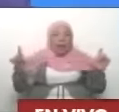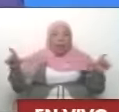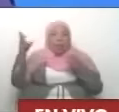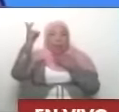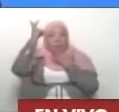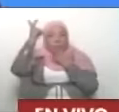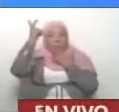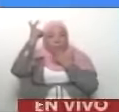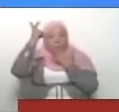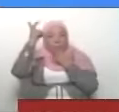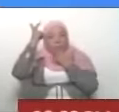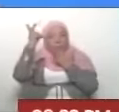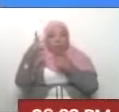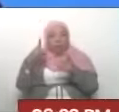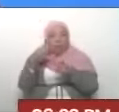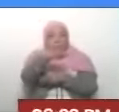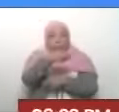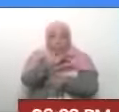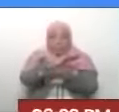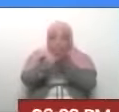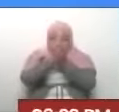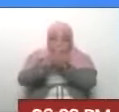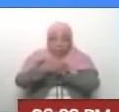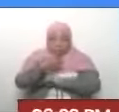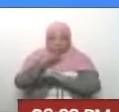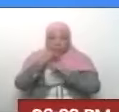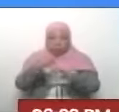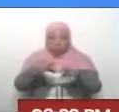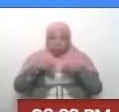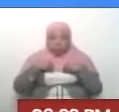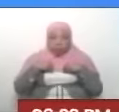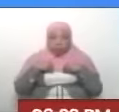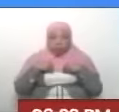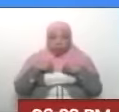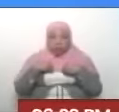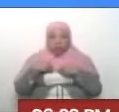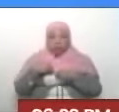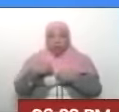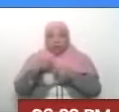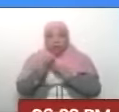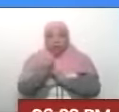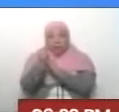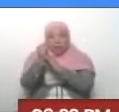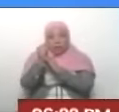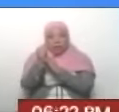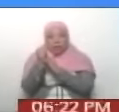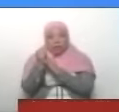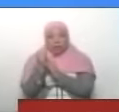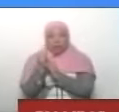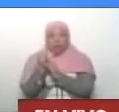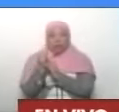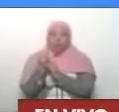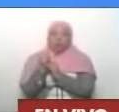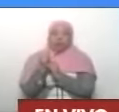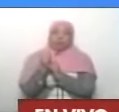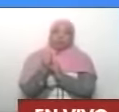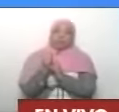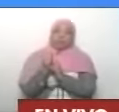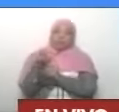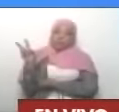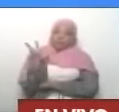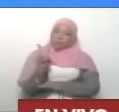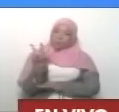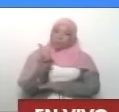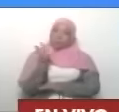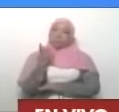originarios. Cortarla completamente. Por eso es glorioso y heroico que en